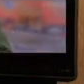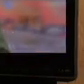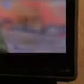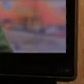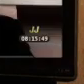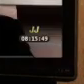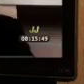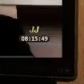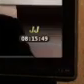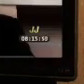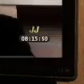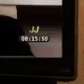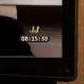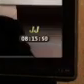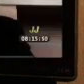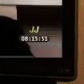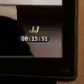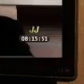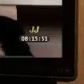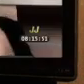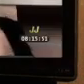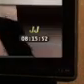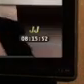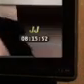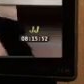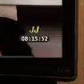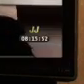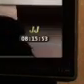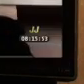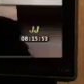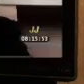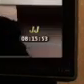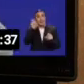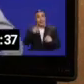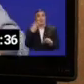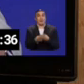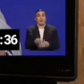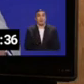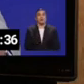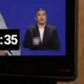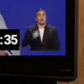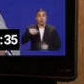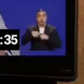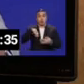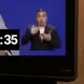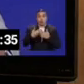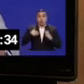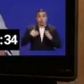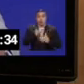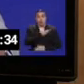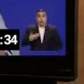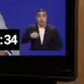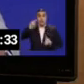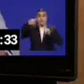Gutiérrez Que no ves al pastor, padre Almeida, violador Motivando leyes, de pro vida es gestor Traidor Isidro, Romerito,